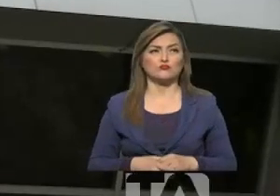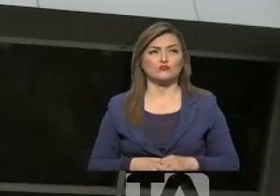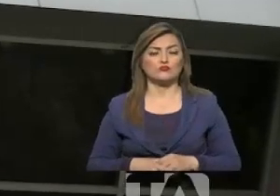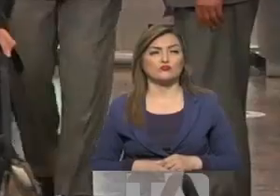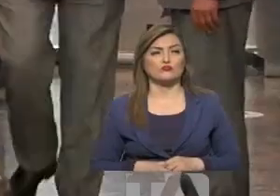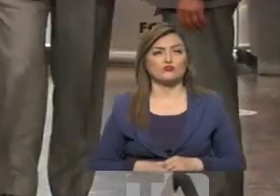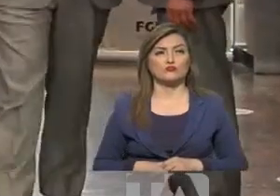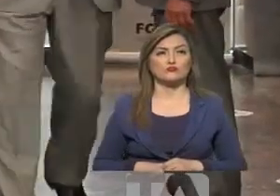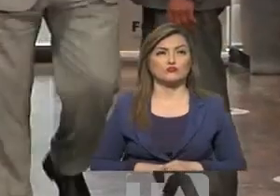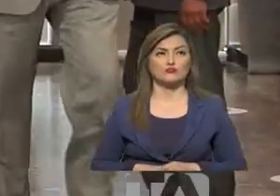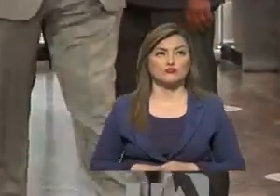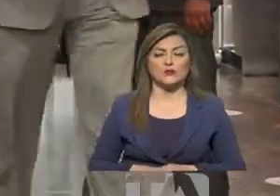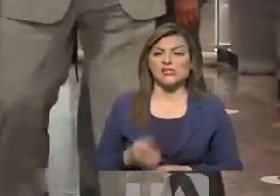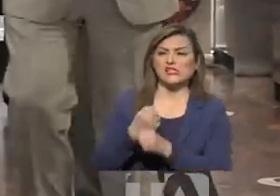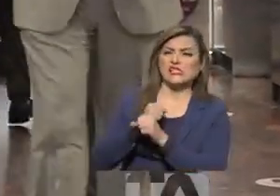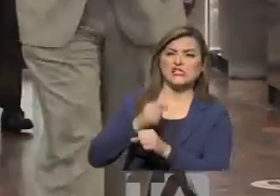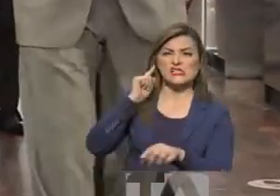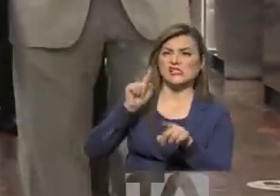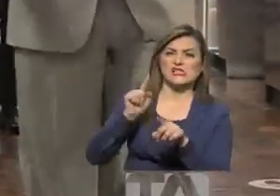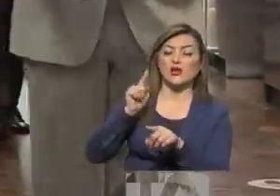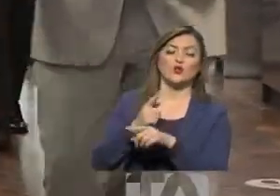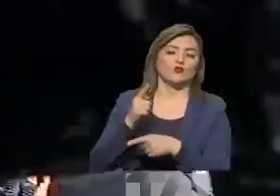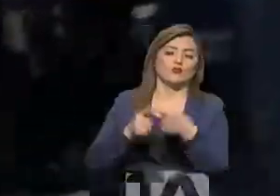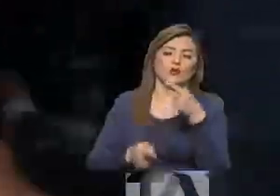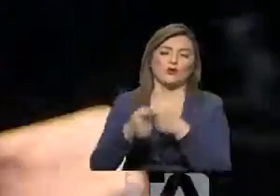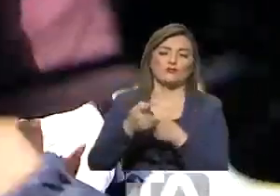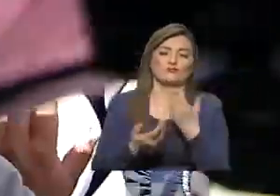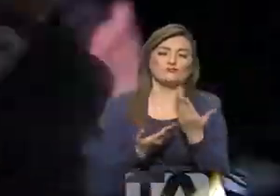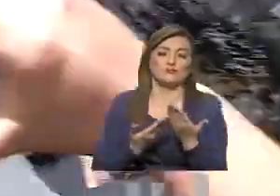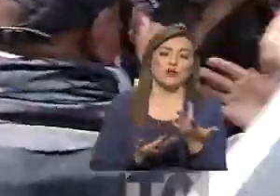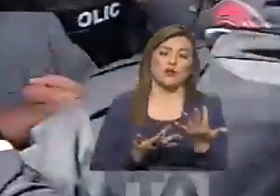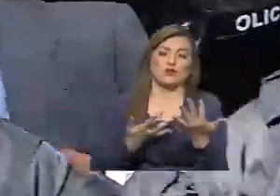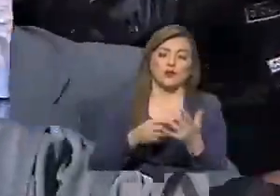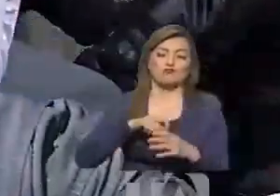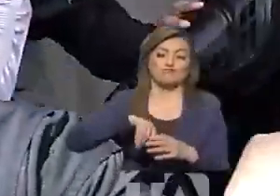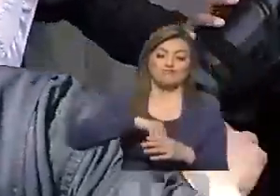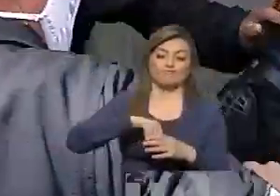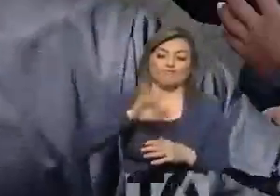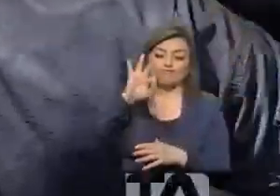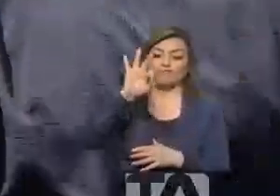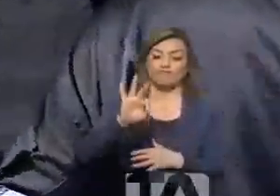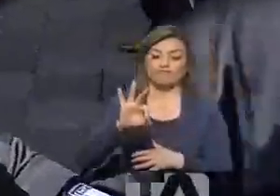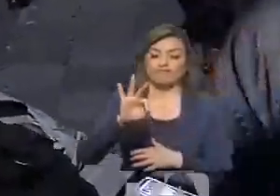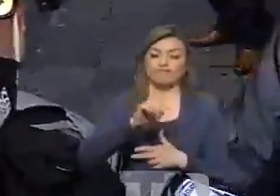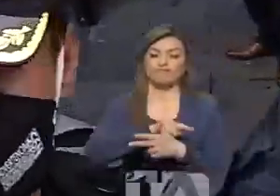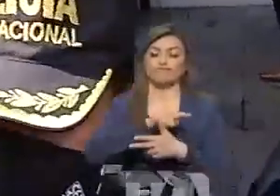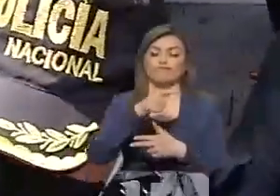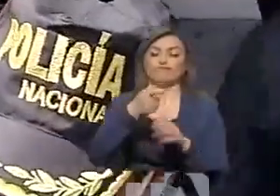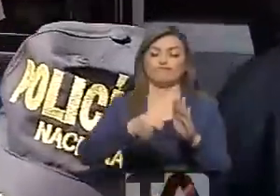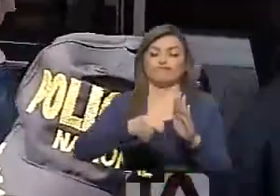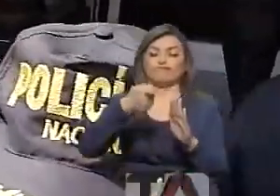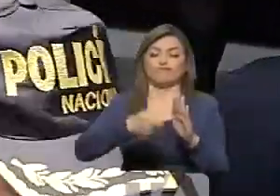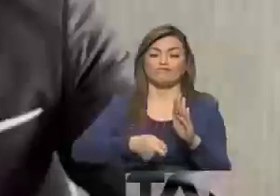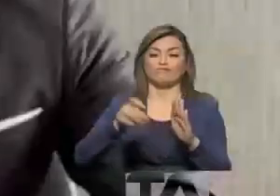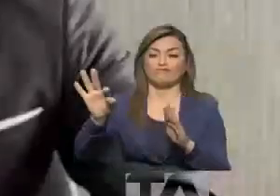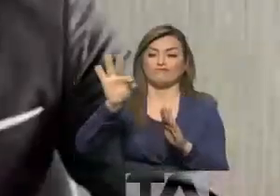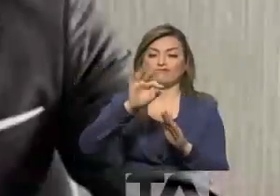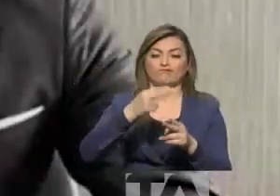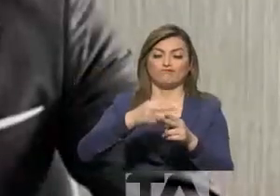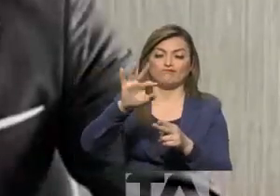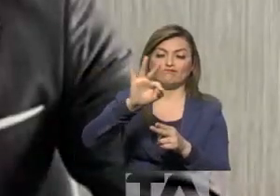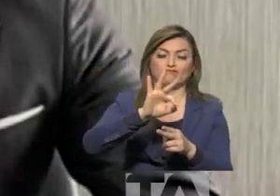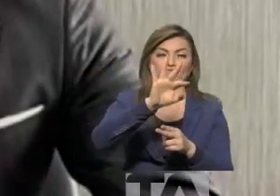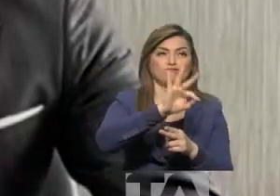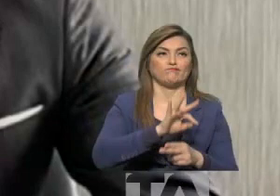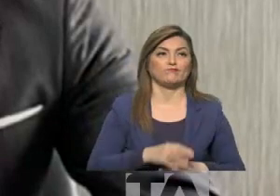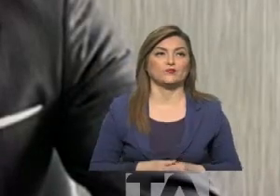susceptible de apelación, por lo que por ahora solo se espera el sorteo y la designación de un tribunal que estará a cargo de la etapa de juicio. Una vez que